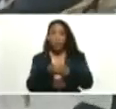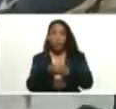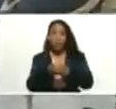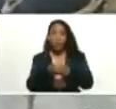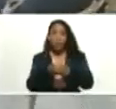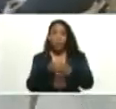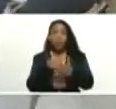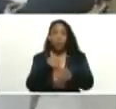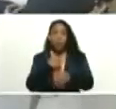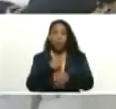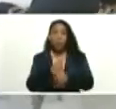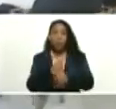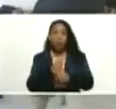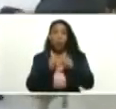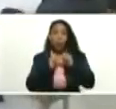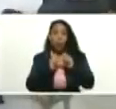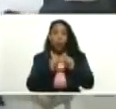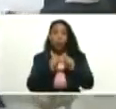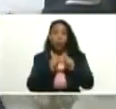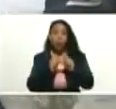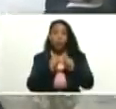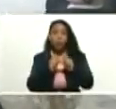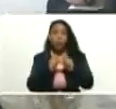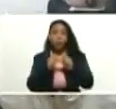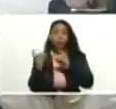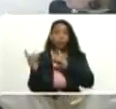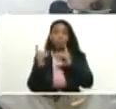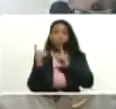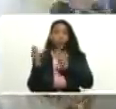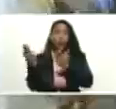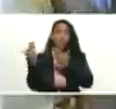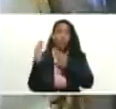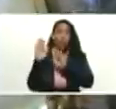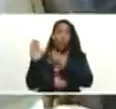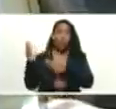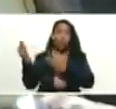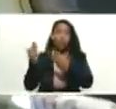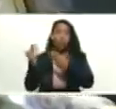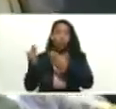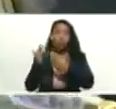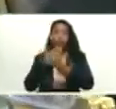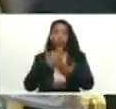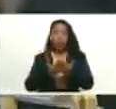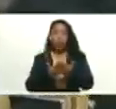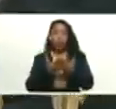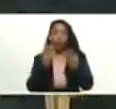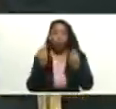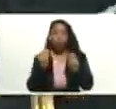espero que vamos a continuar este diálogo y este apoyo mutuo. Muchísimas gracias.